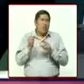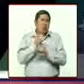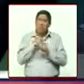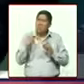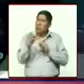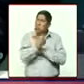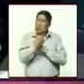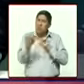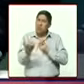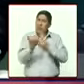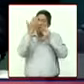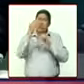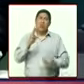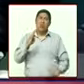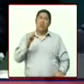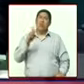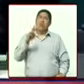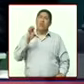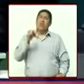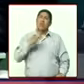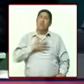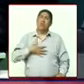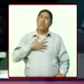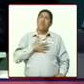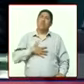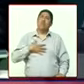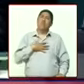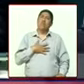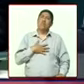están confrontando en Baures, por favor.